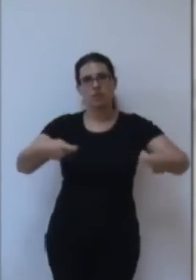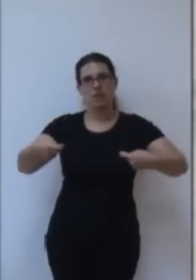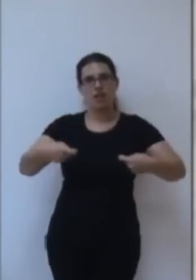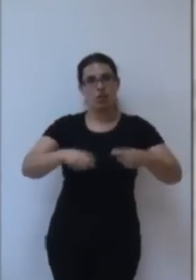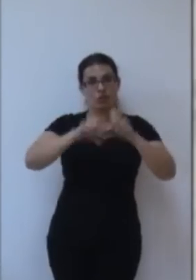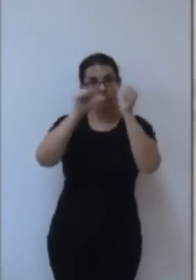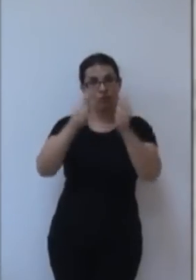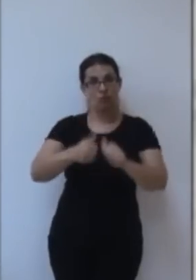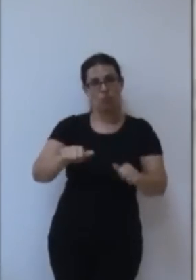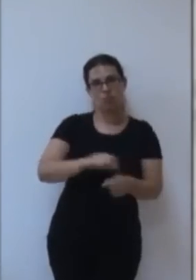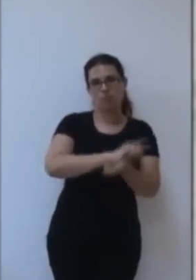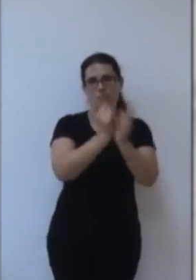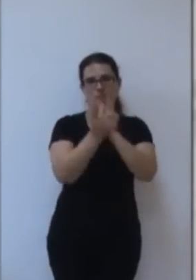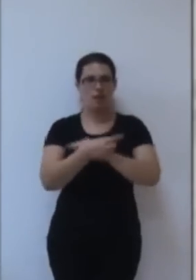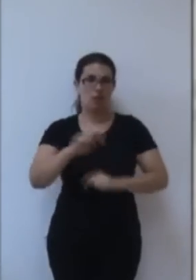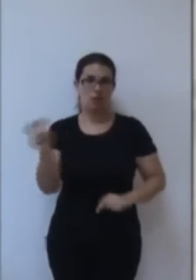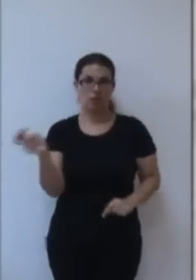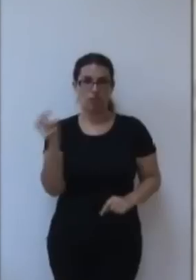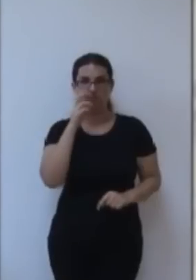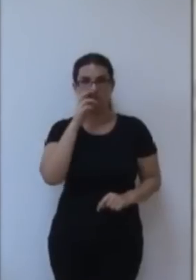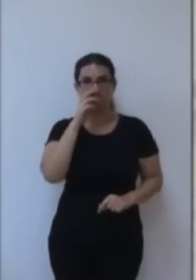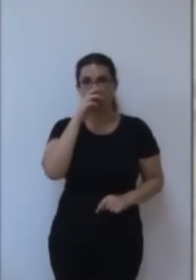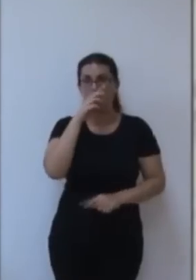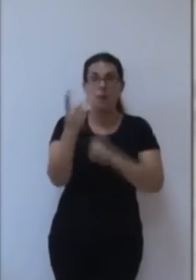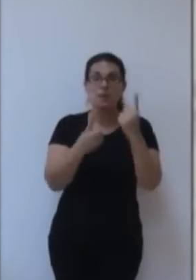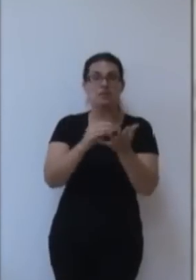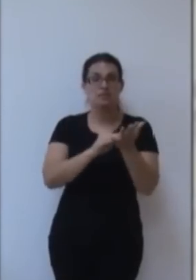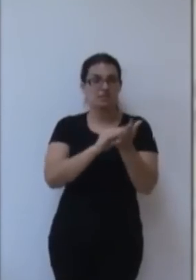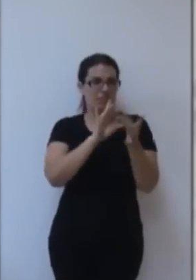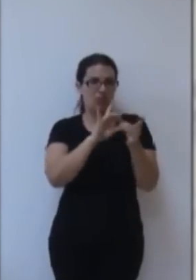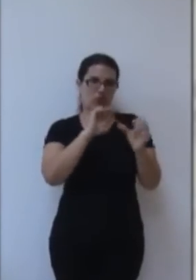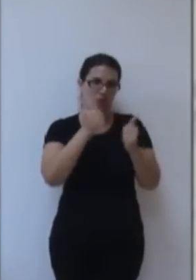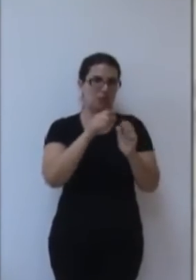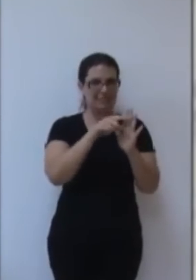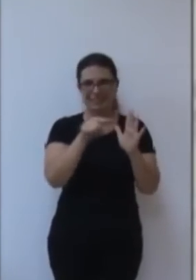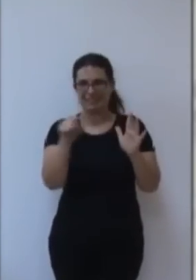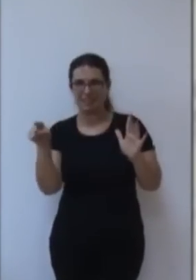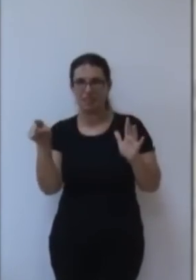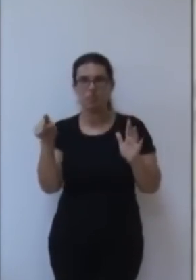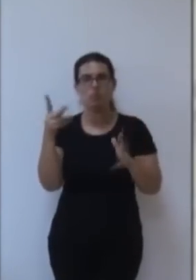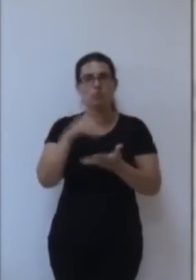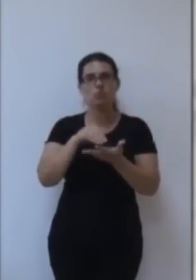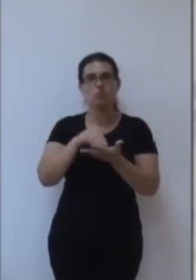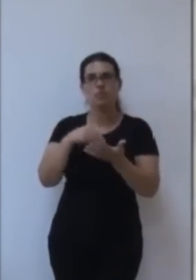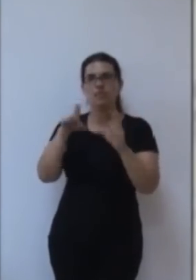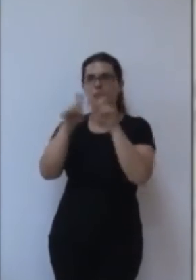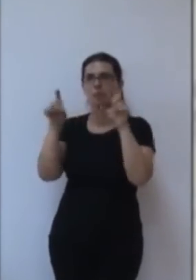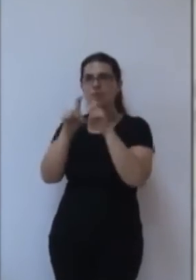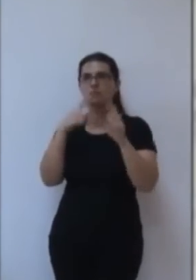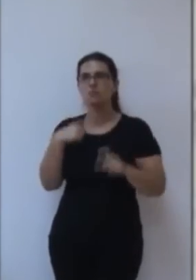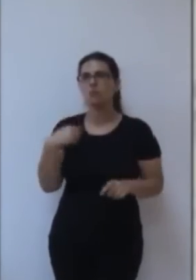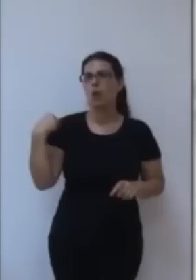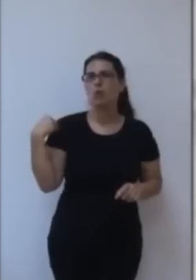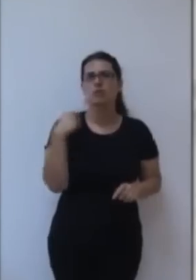otro, ¿no? Si no, a veces hay soluciones, pero hay empresas que te preguntan, bueno, ¿y esto cuál es el foco de tal, el volumen